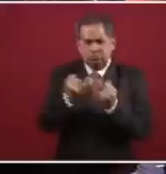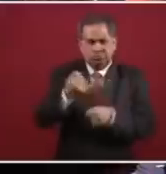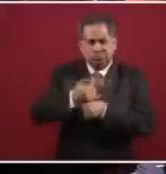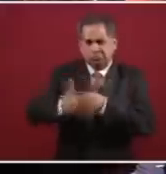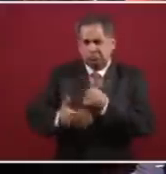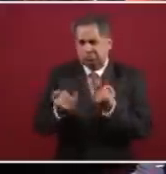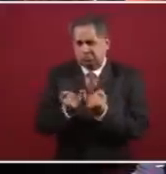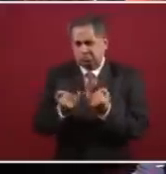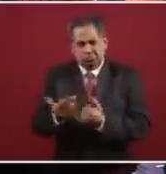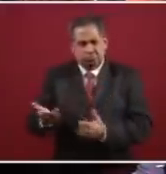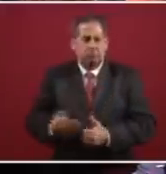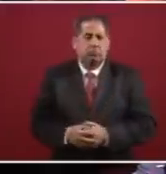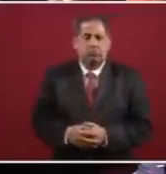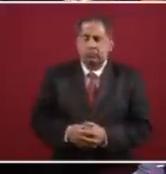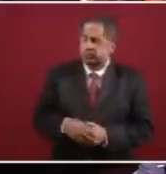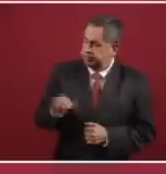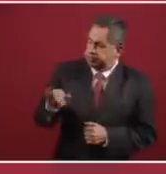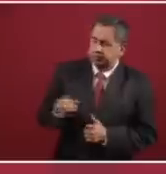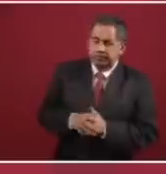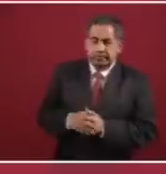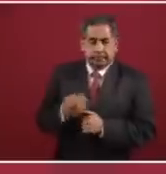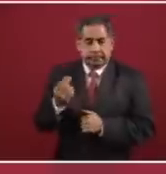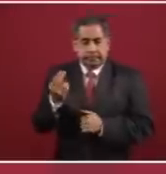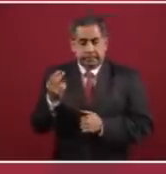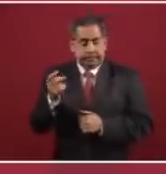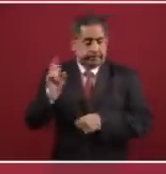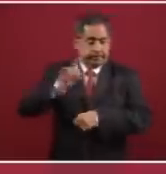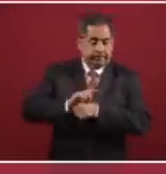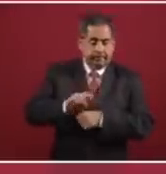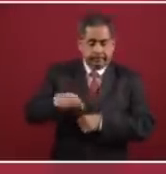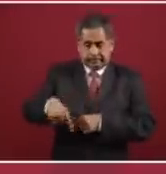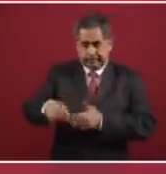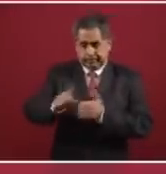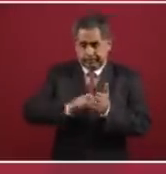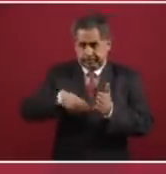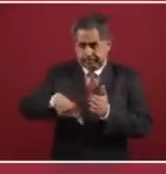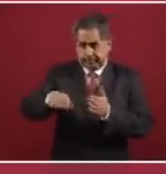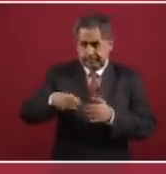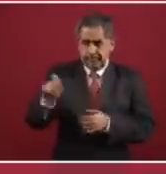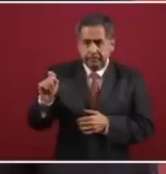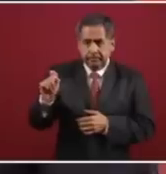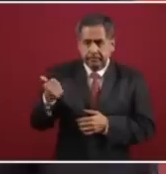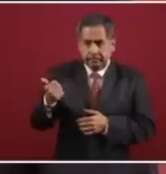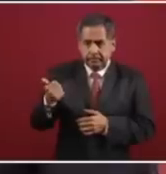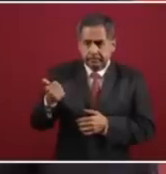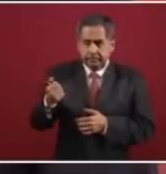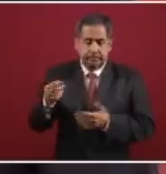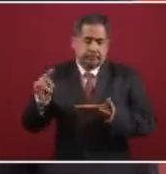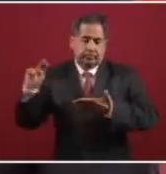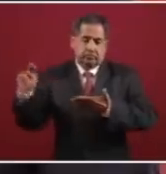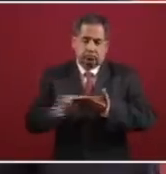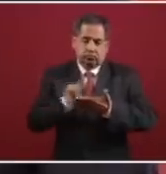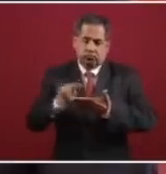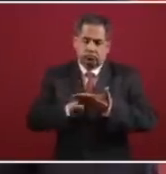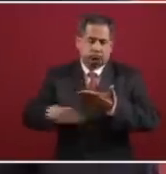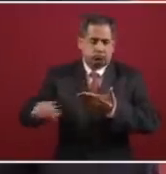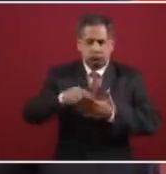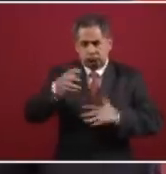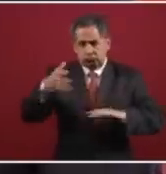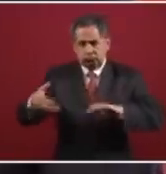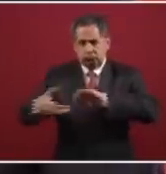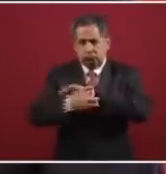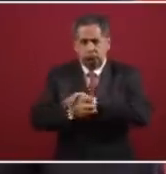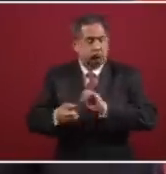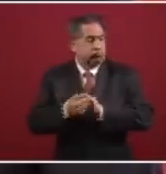Sí, el 26 de este mes se va a suscribir el acuerdo con la